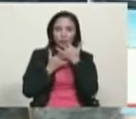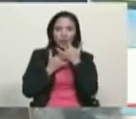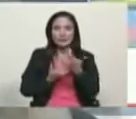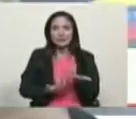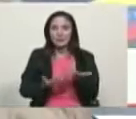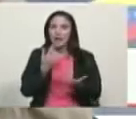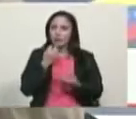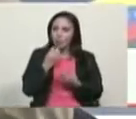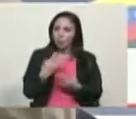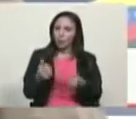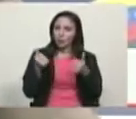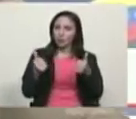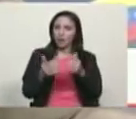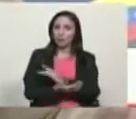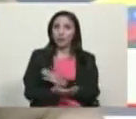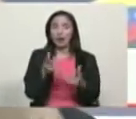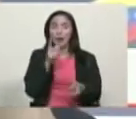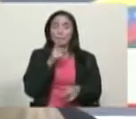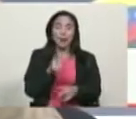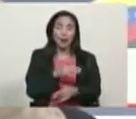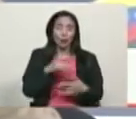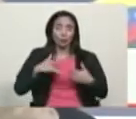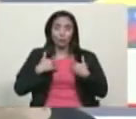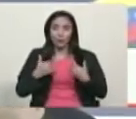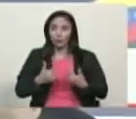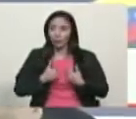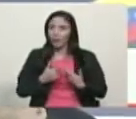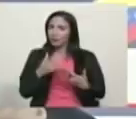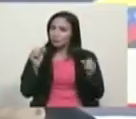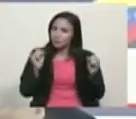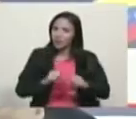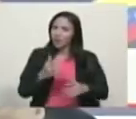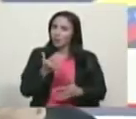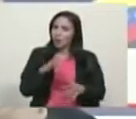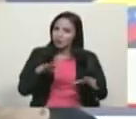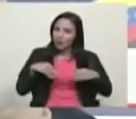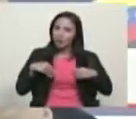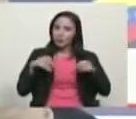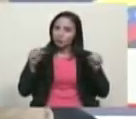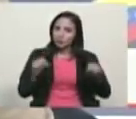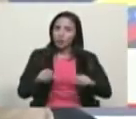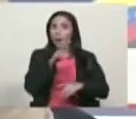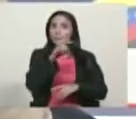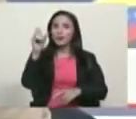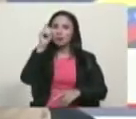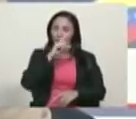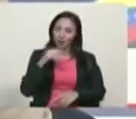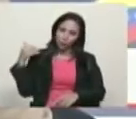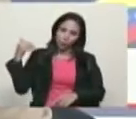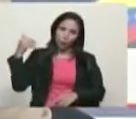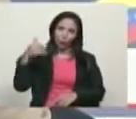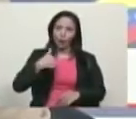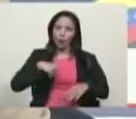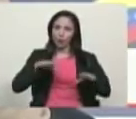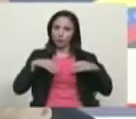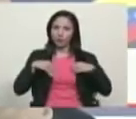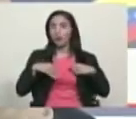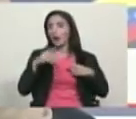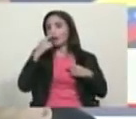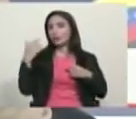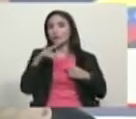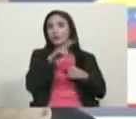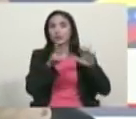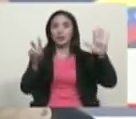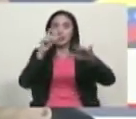momentos estelares y de momentos muy malos y dolorosos. Todo eso lo hemos vivido en estos 20 años. Hace 27